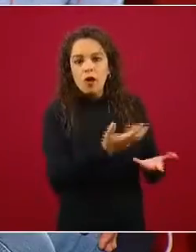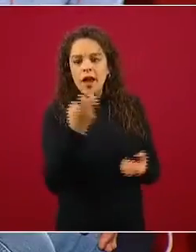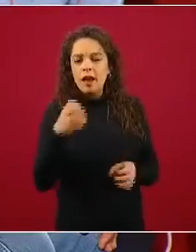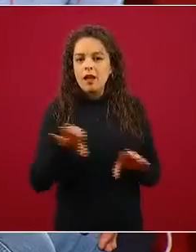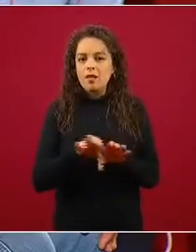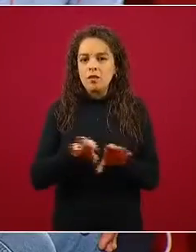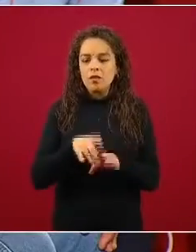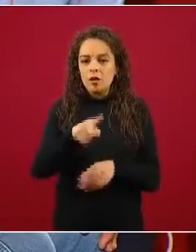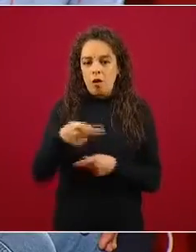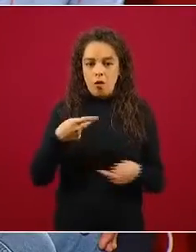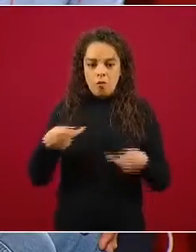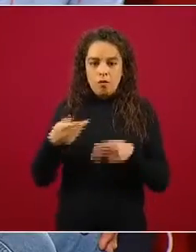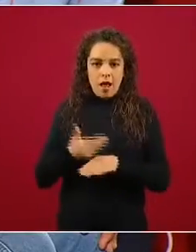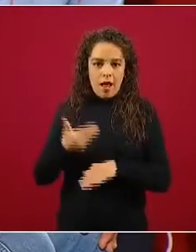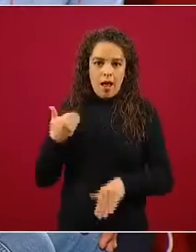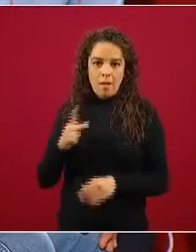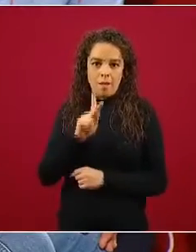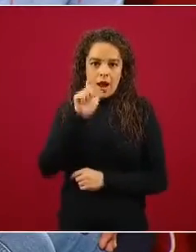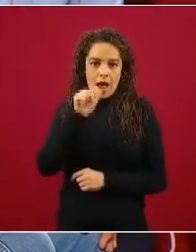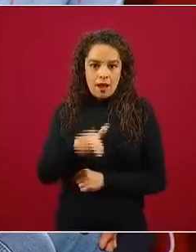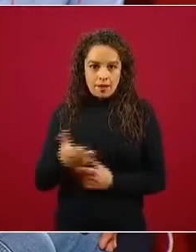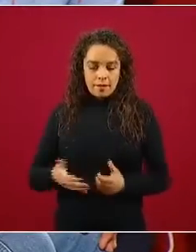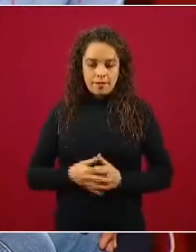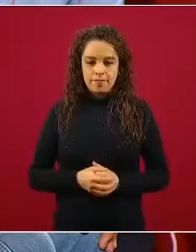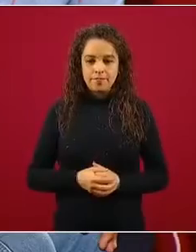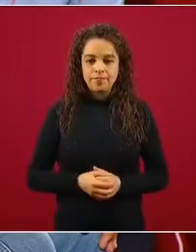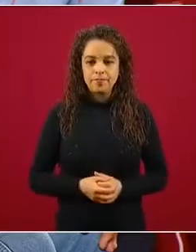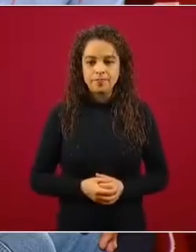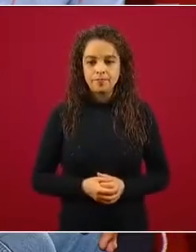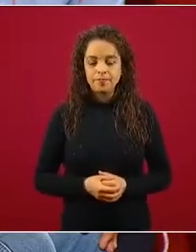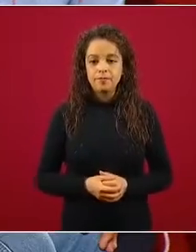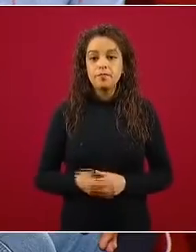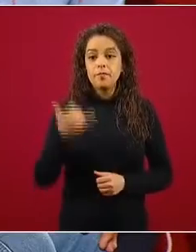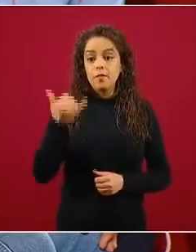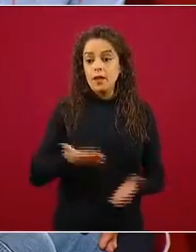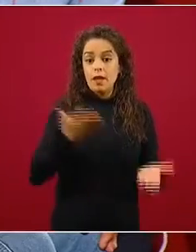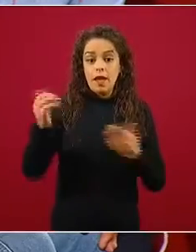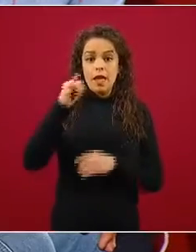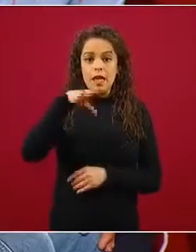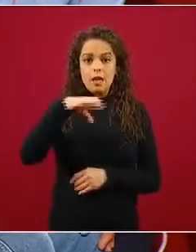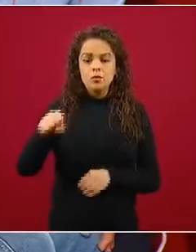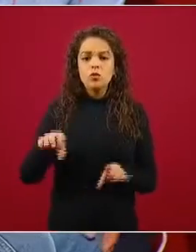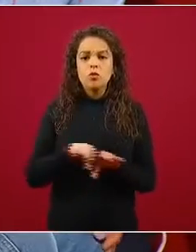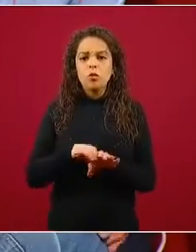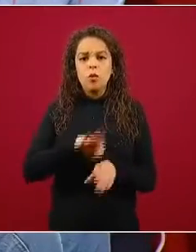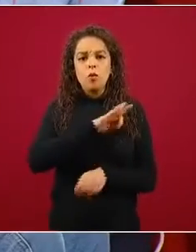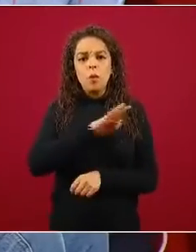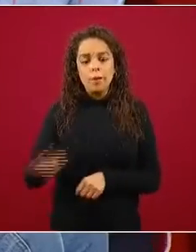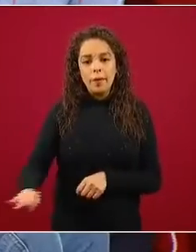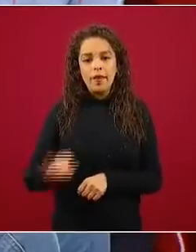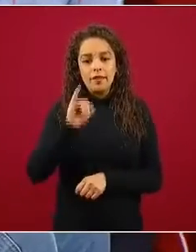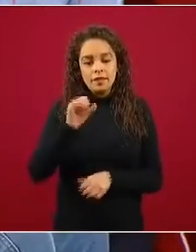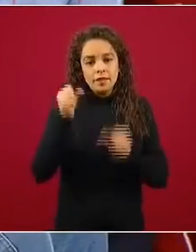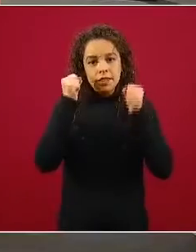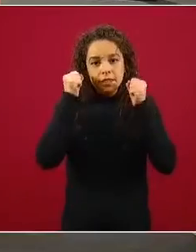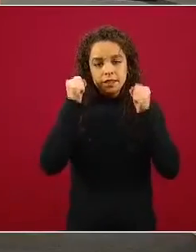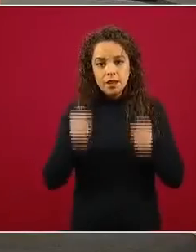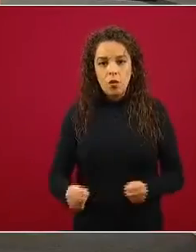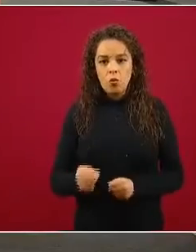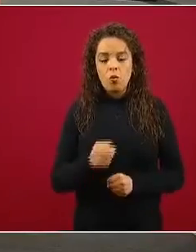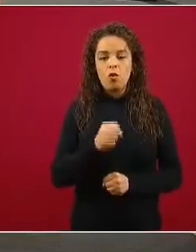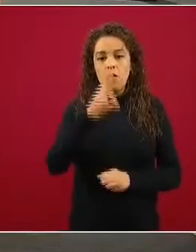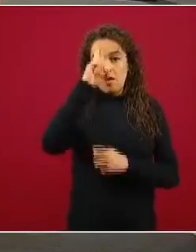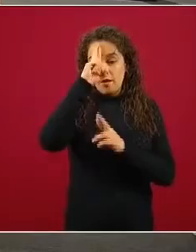planeando, diseñando. Luego, en el caso del IMSS, ¿cómo se puede garantizar que se respeten